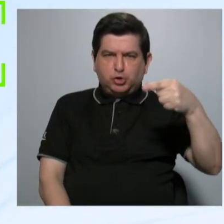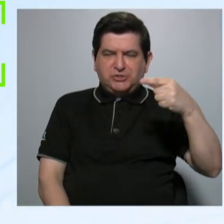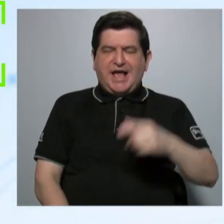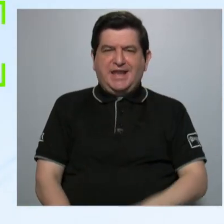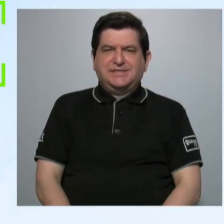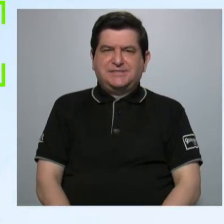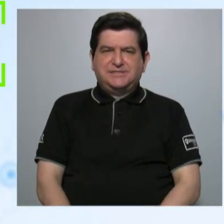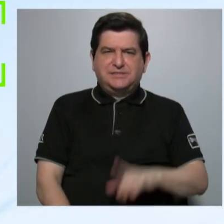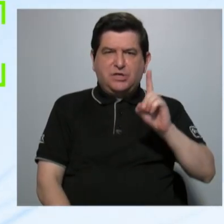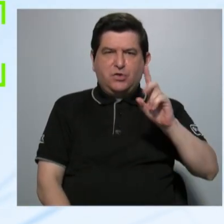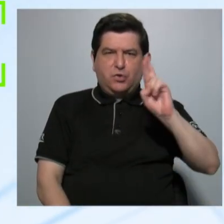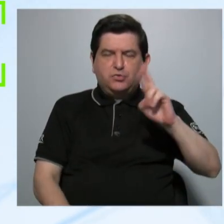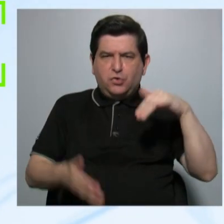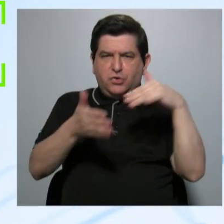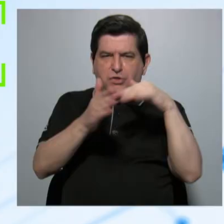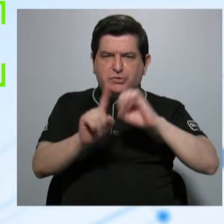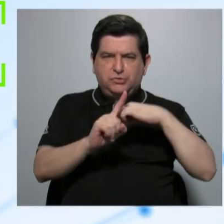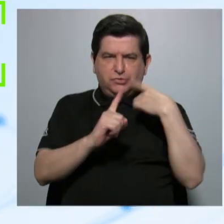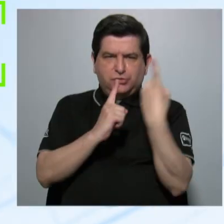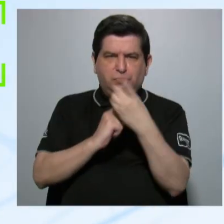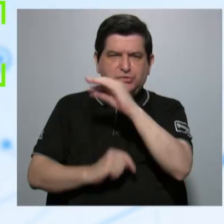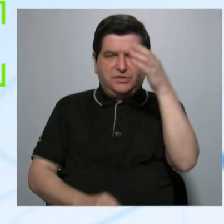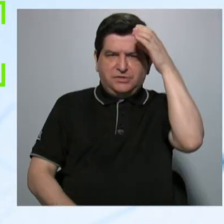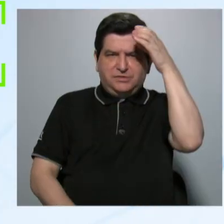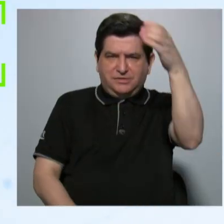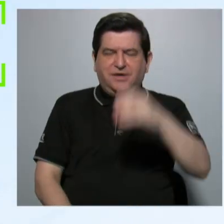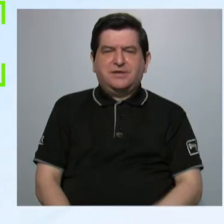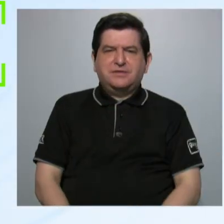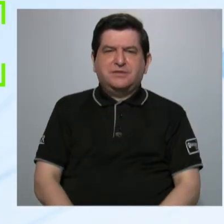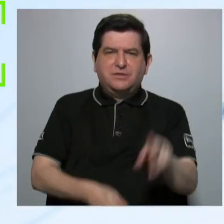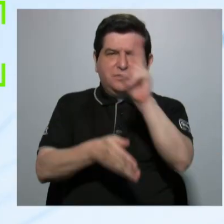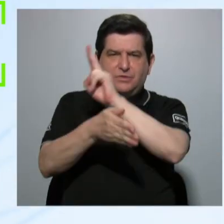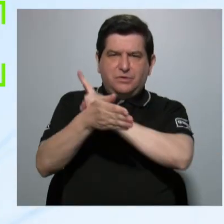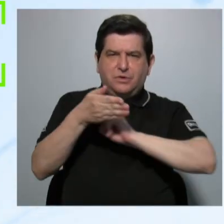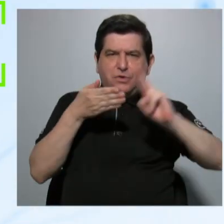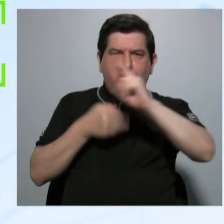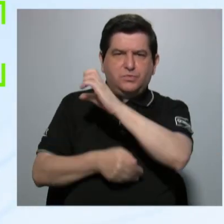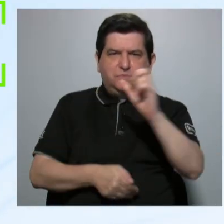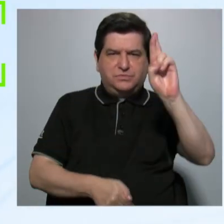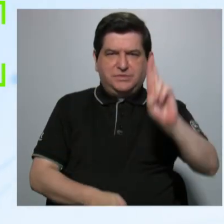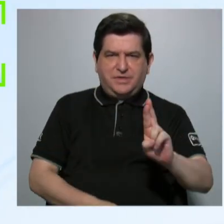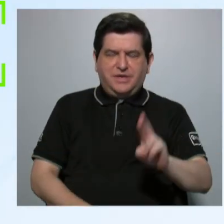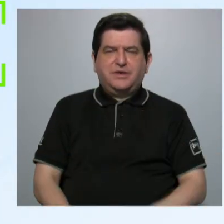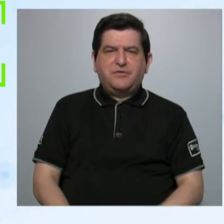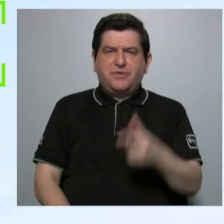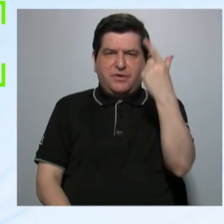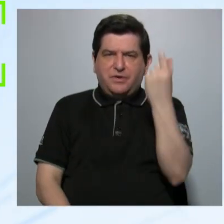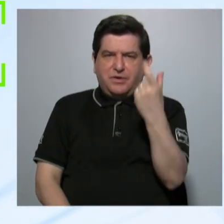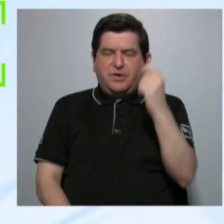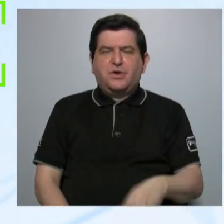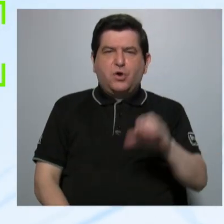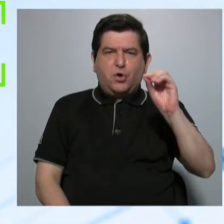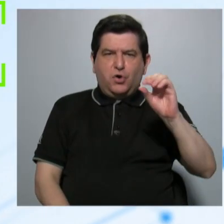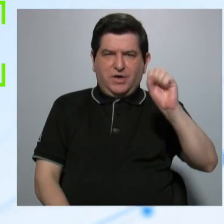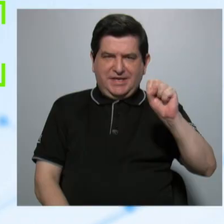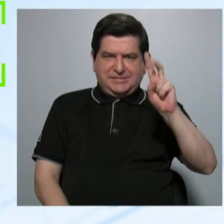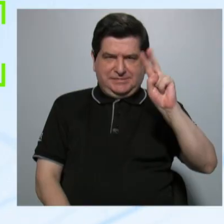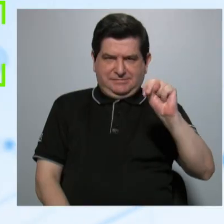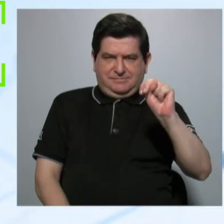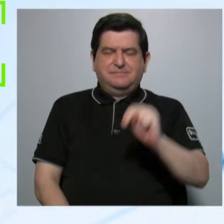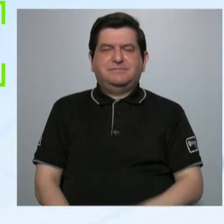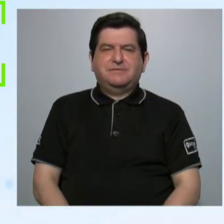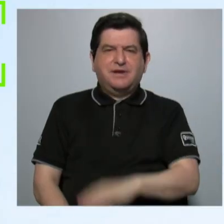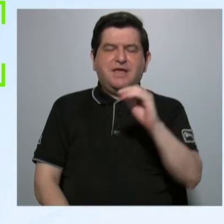González, doctor en Estudios de la Sociedad y la Cultura de la Universidad de Costa Rica, jubilado de la Orquesta Sinfónica